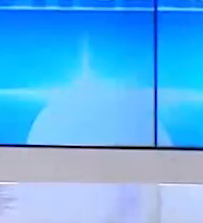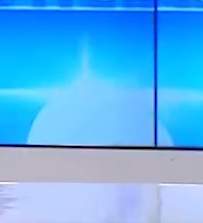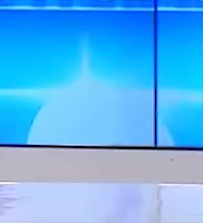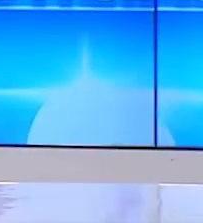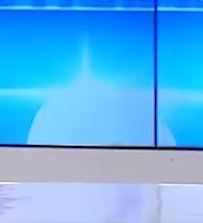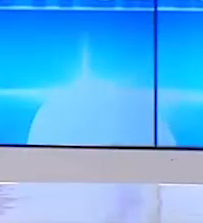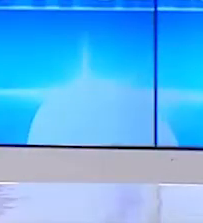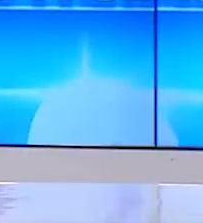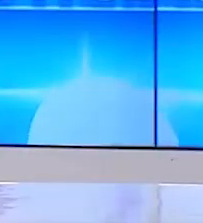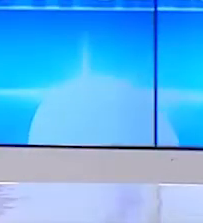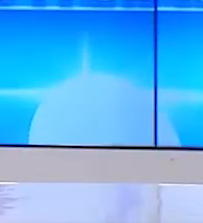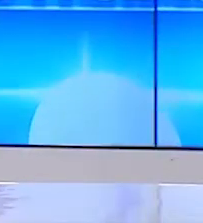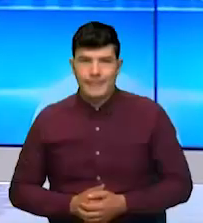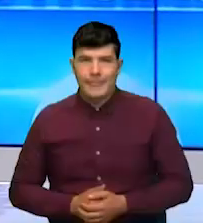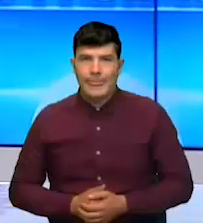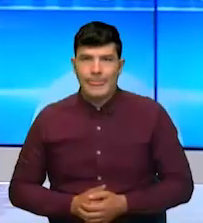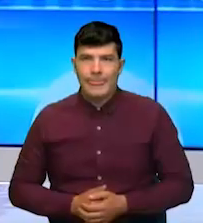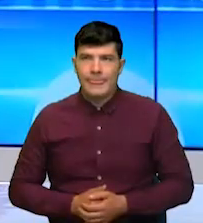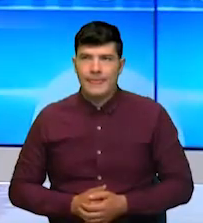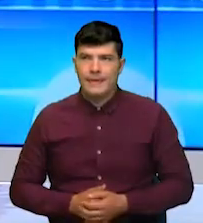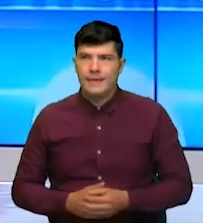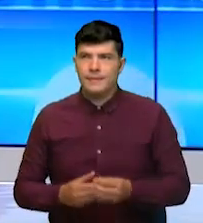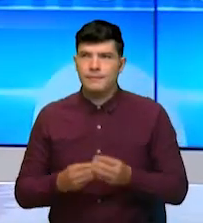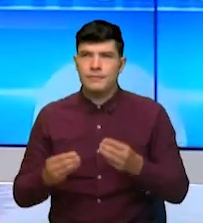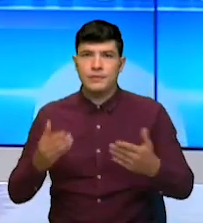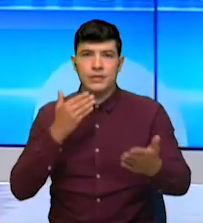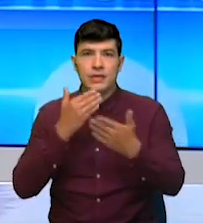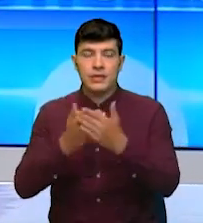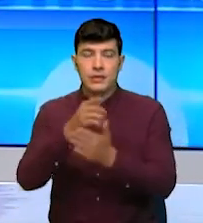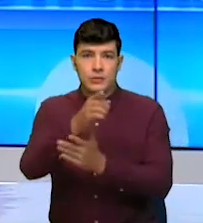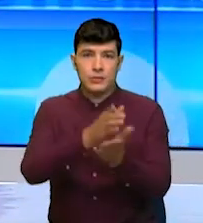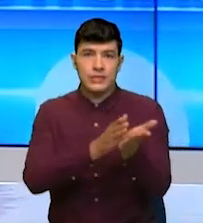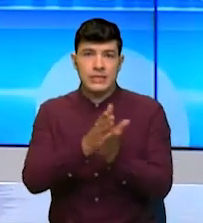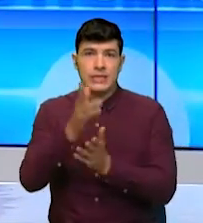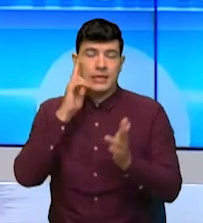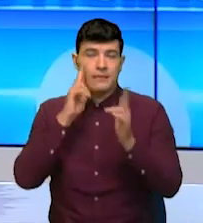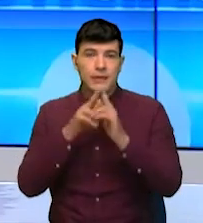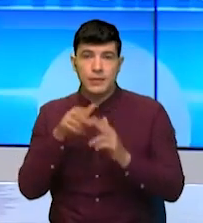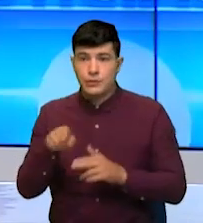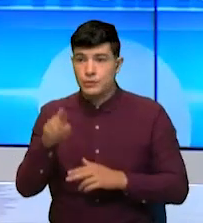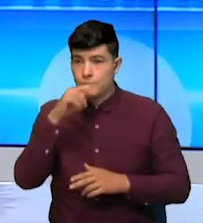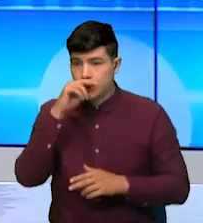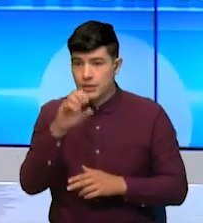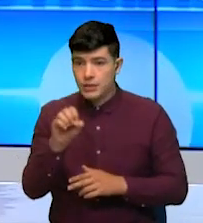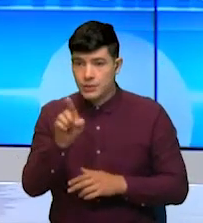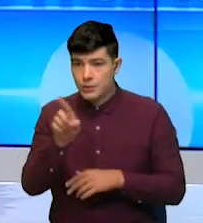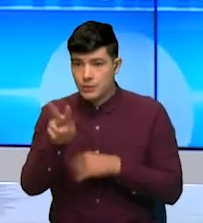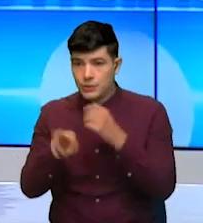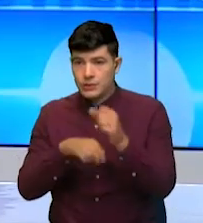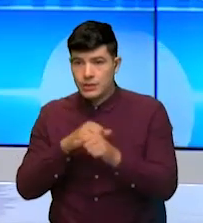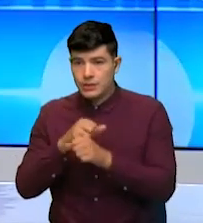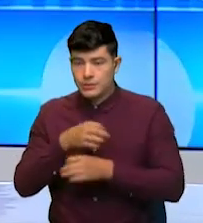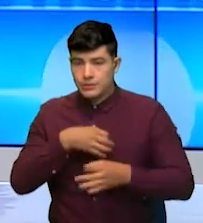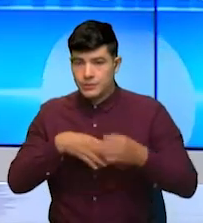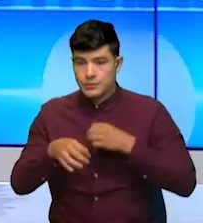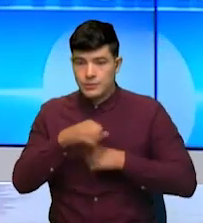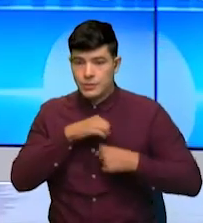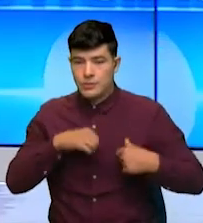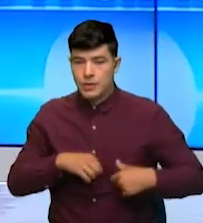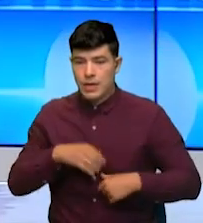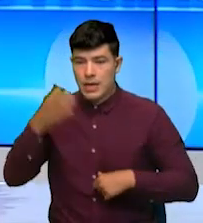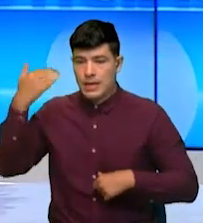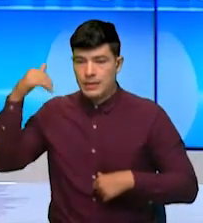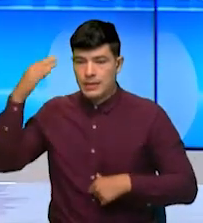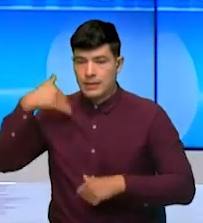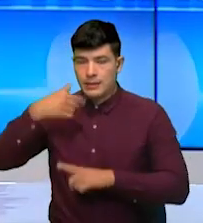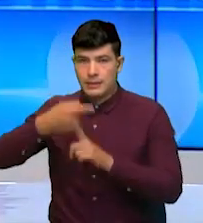gracias por continuar en sintonía seguimos con más información un niño tiene 12 años fue transplantado de corazón y en los últimos meses lo han